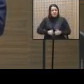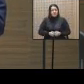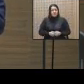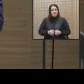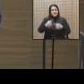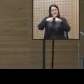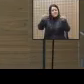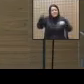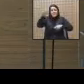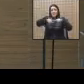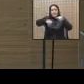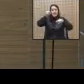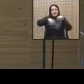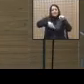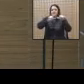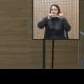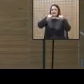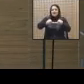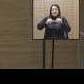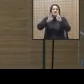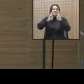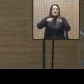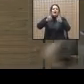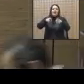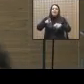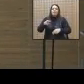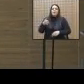Pero es que no podemos seguir regalando pescados.